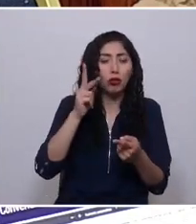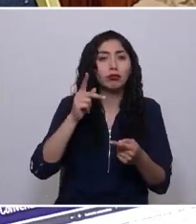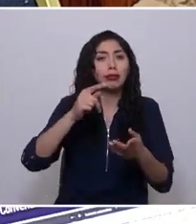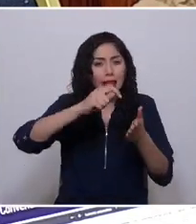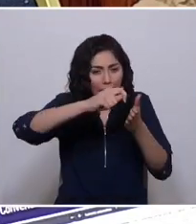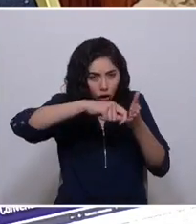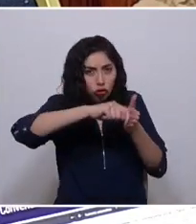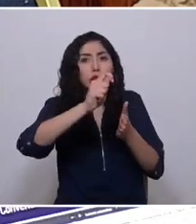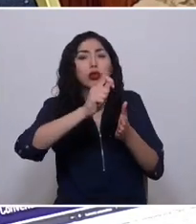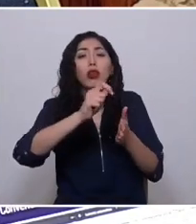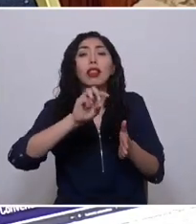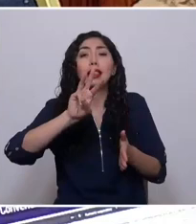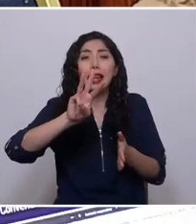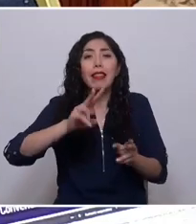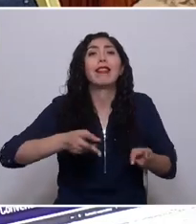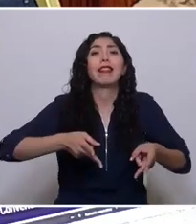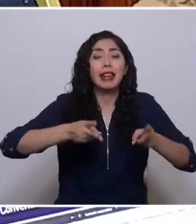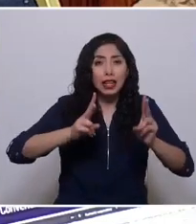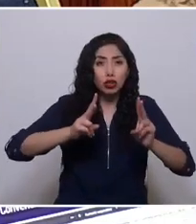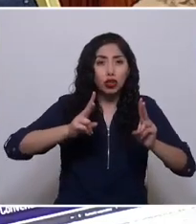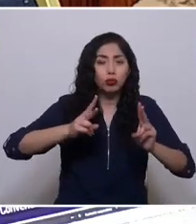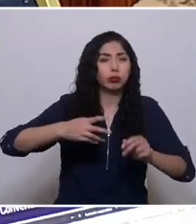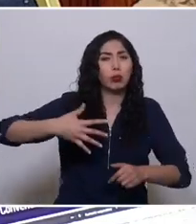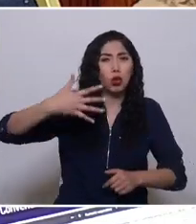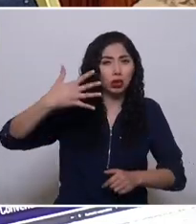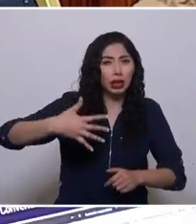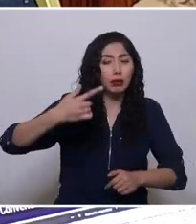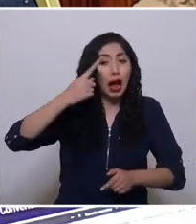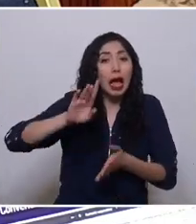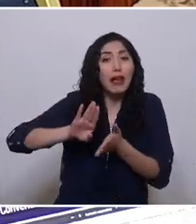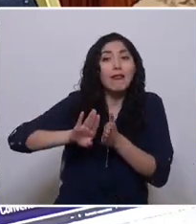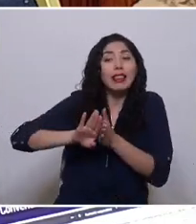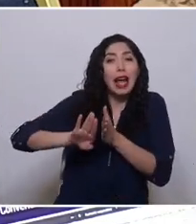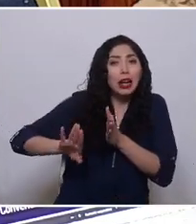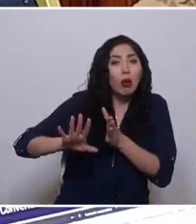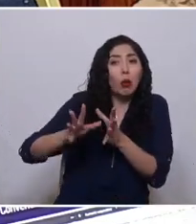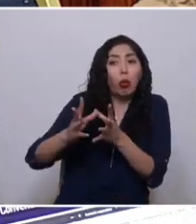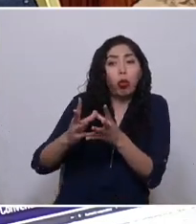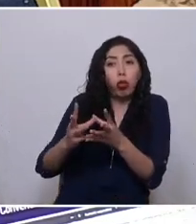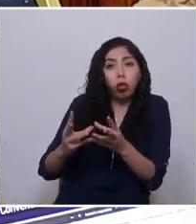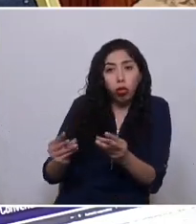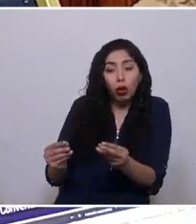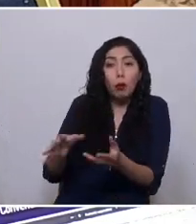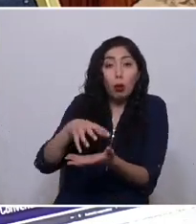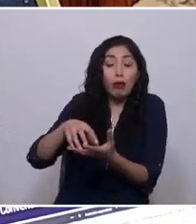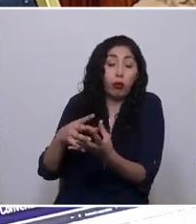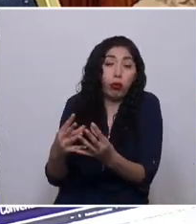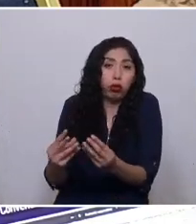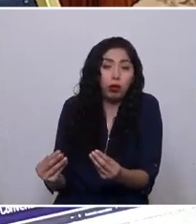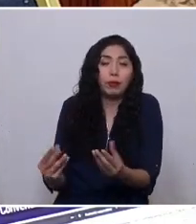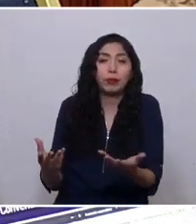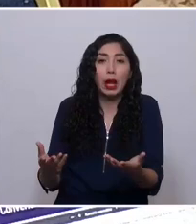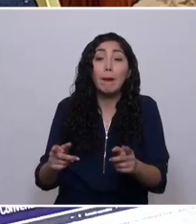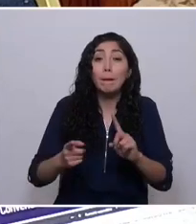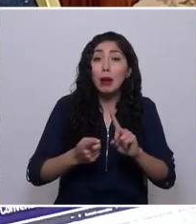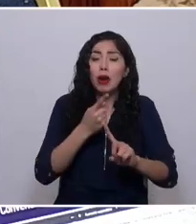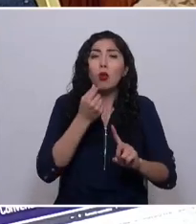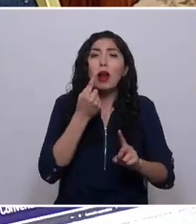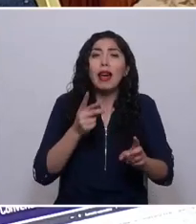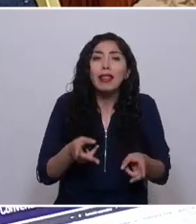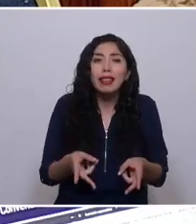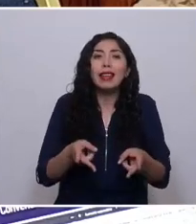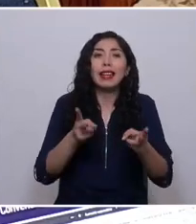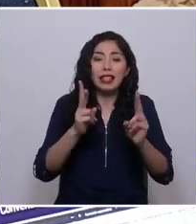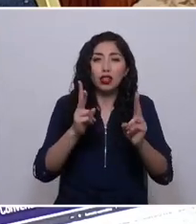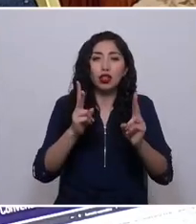y que son esenciales para evitar la extinción de los pueblos indígenas. El primero de ellos es el derecho al consentimiento